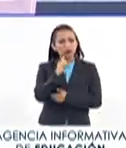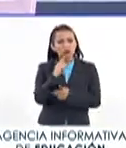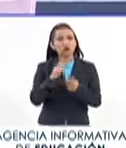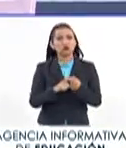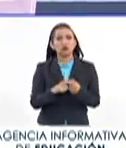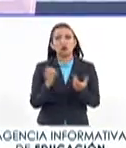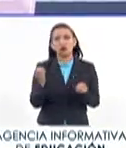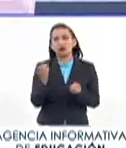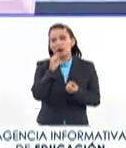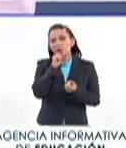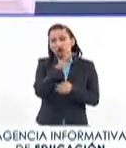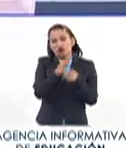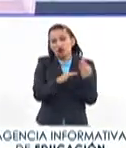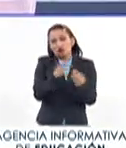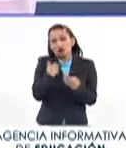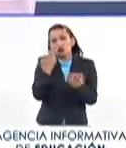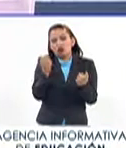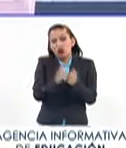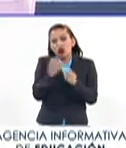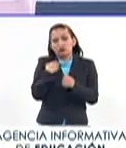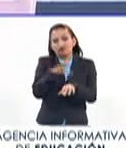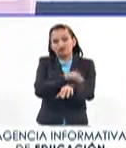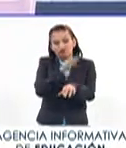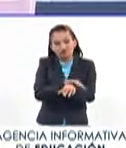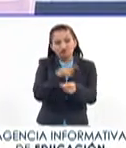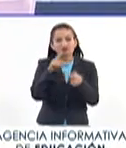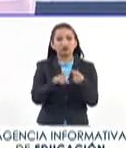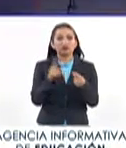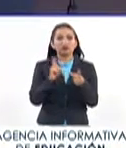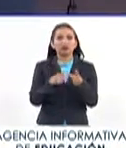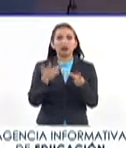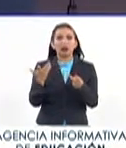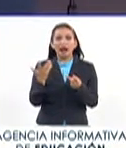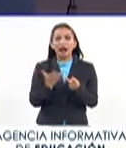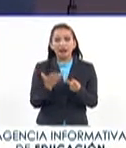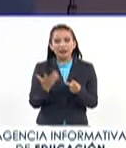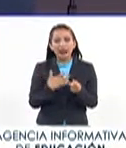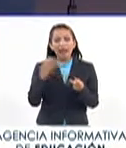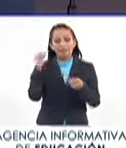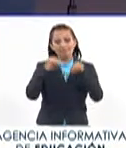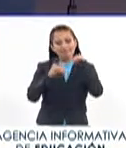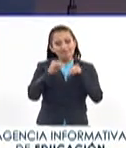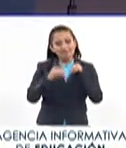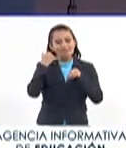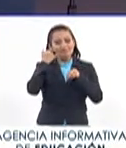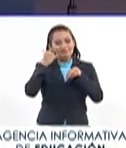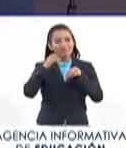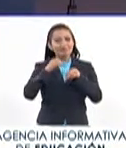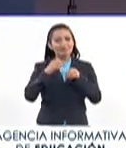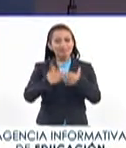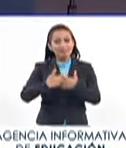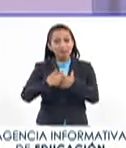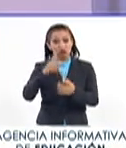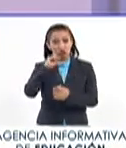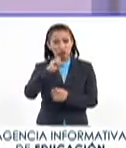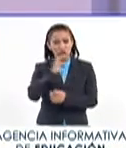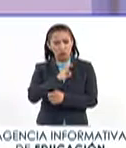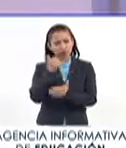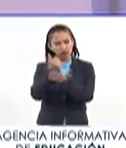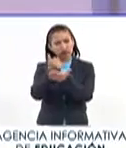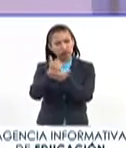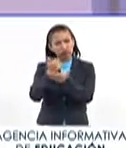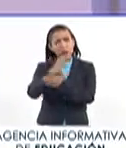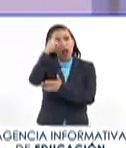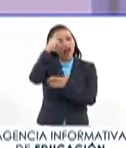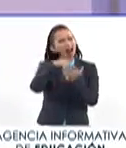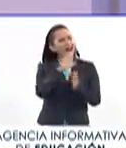sordos. Y todo esto tiene que ver con electrónica, con hacer dispositivos. Los sordos podemos participar. A